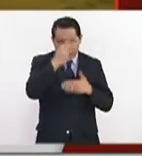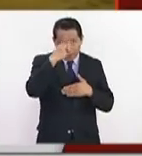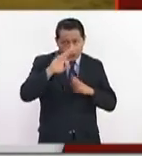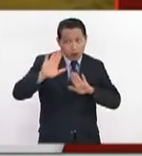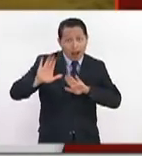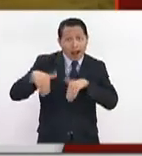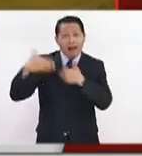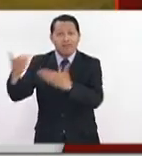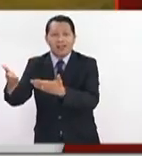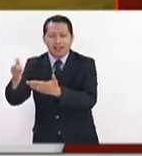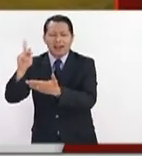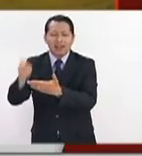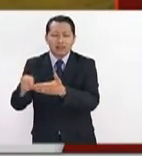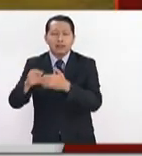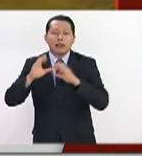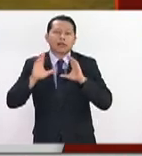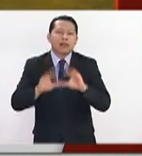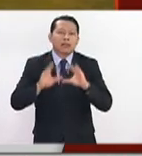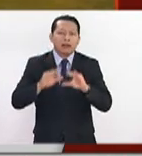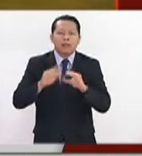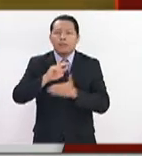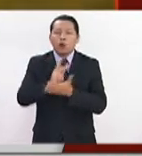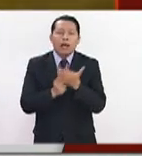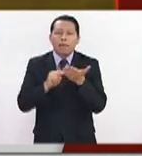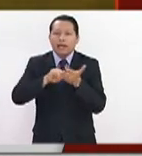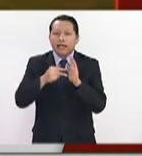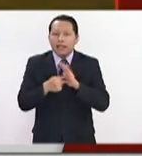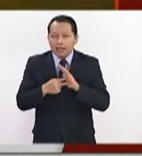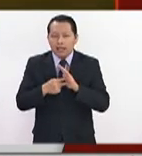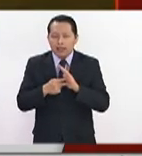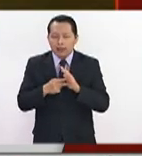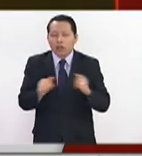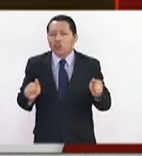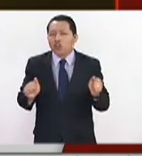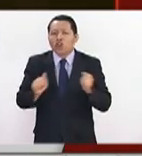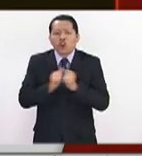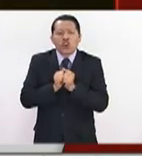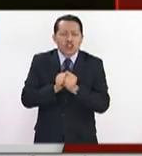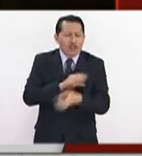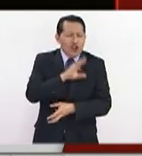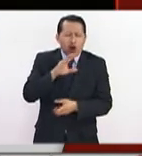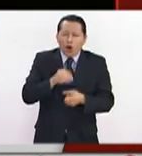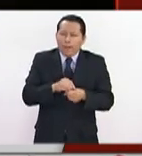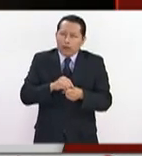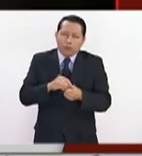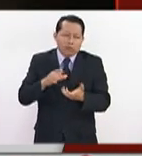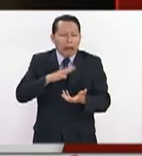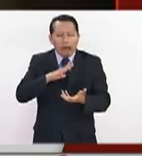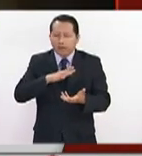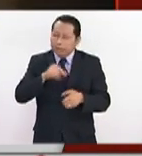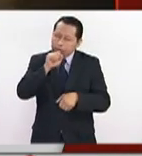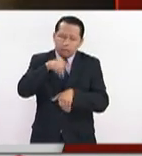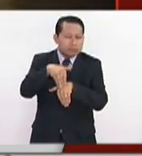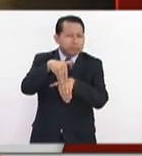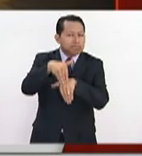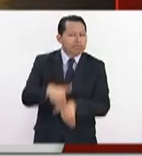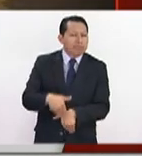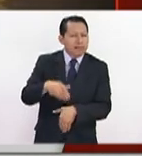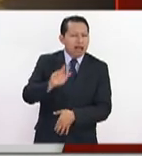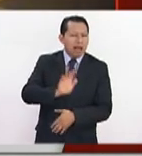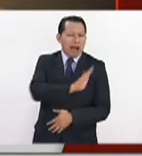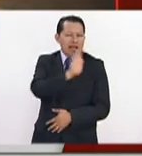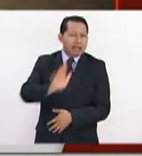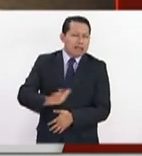México iba a impartir programas de ingeniería con todo el rigor del Instituto Politécnico Nacional, con su